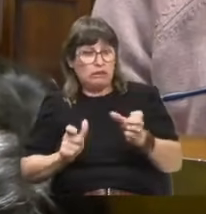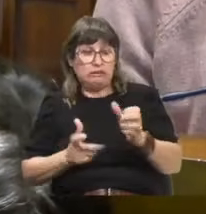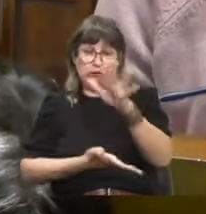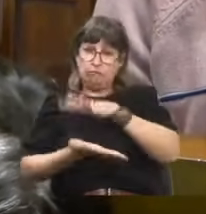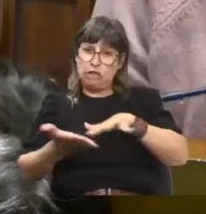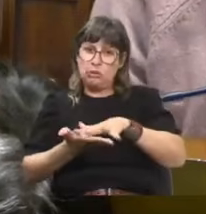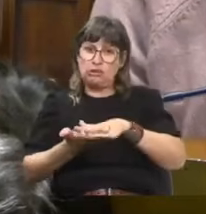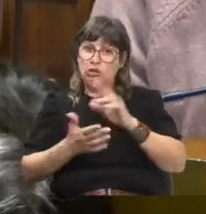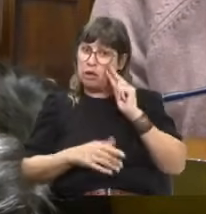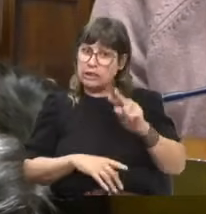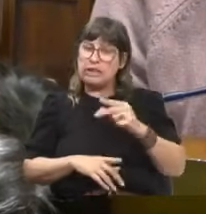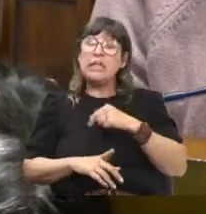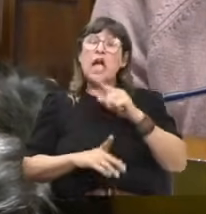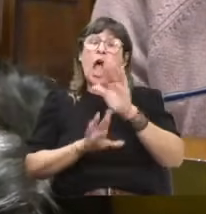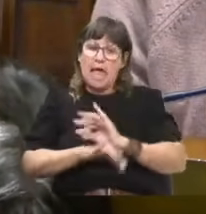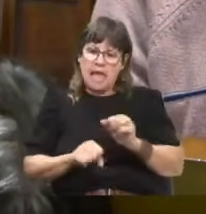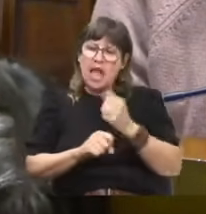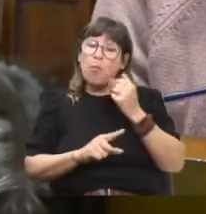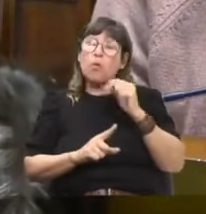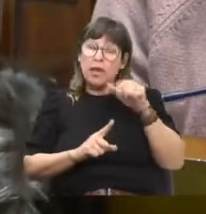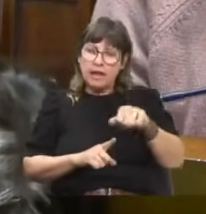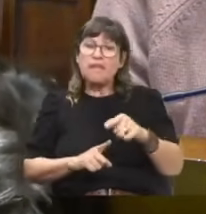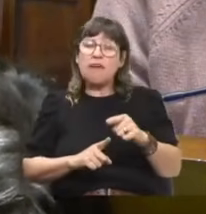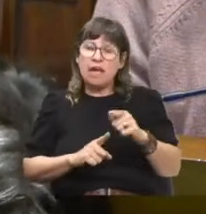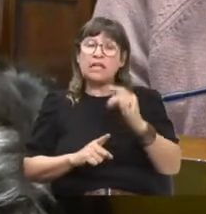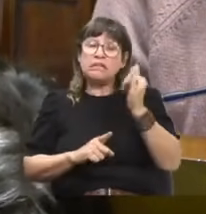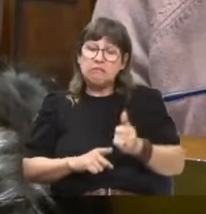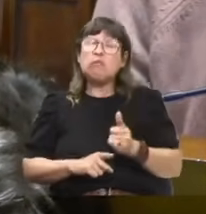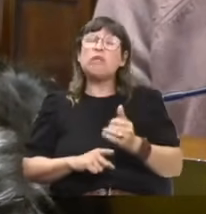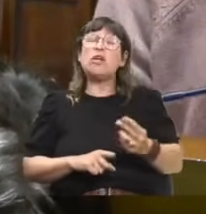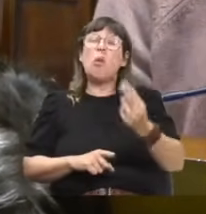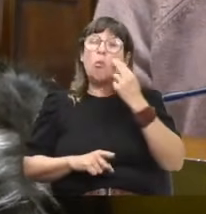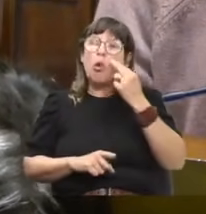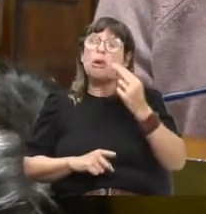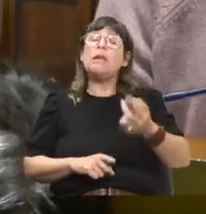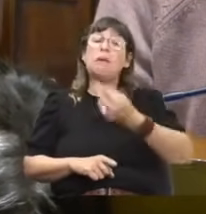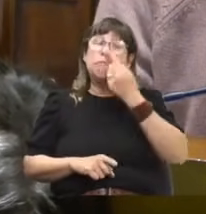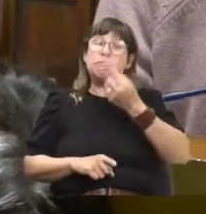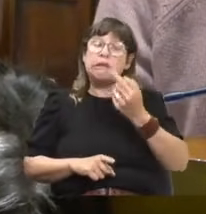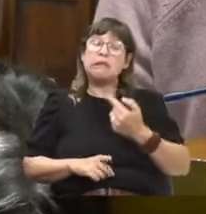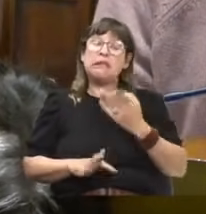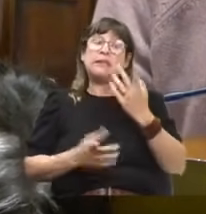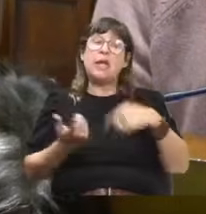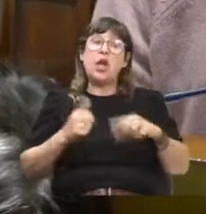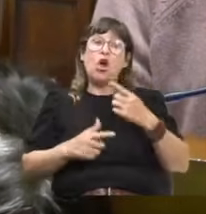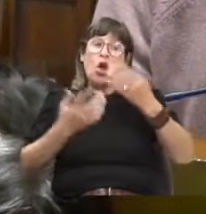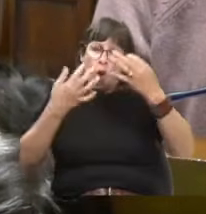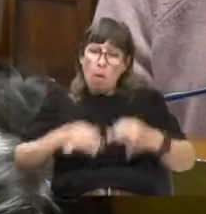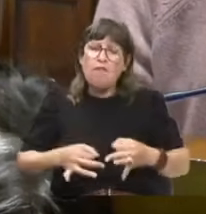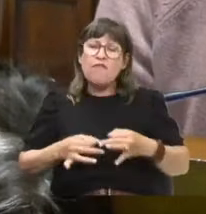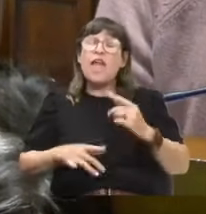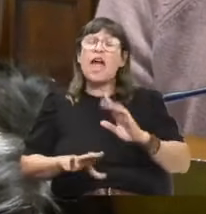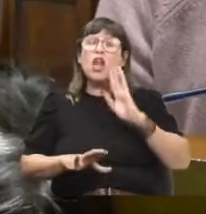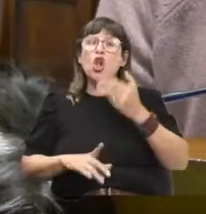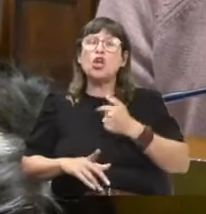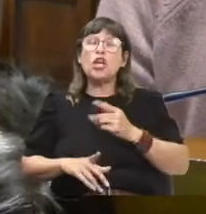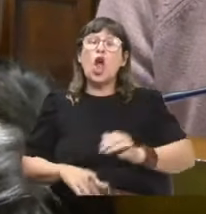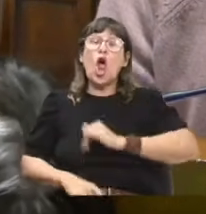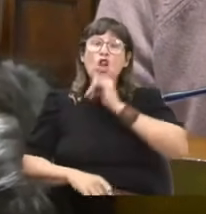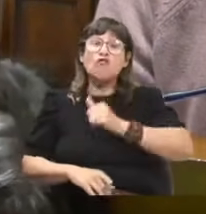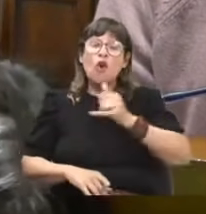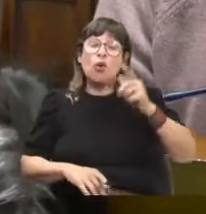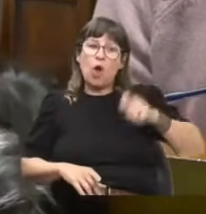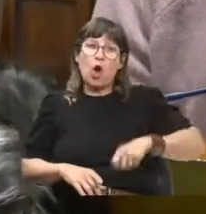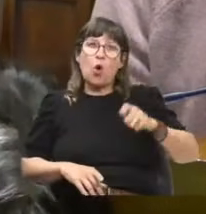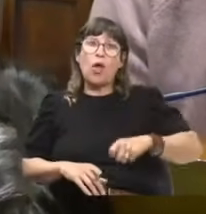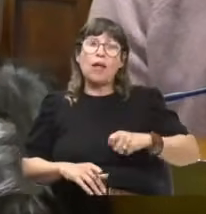situaciones que pudieran haber ocasionado conflictos de intereses, como bien lo reconoce el informe jurídico